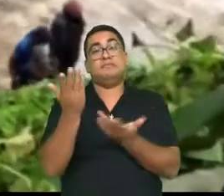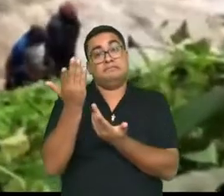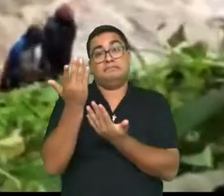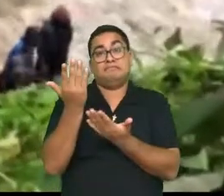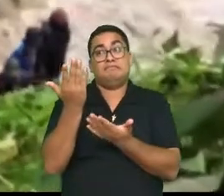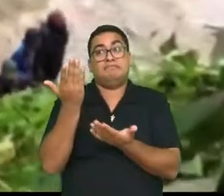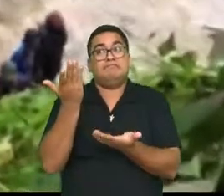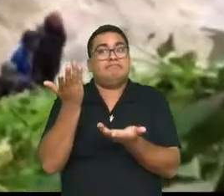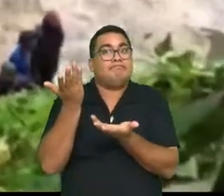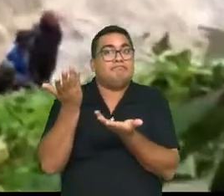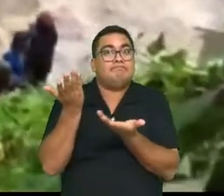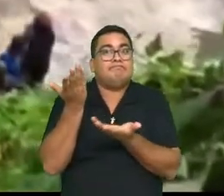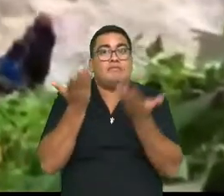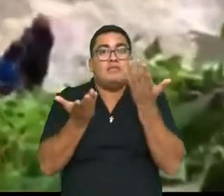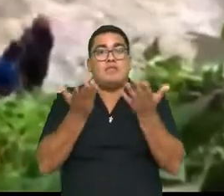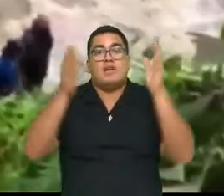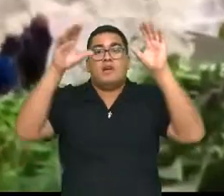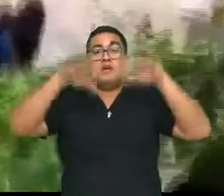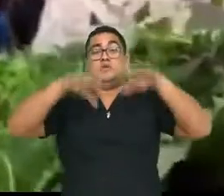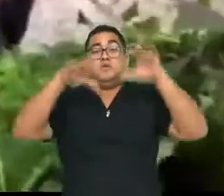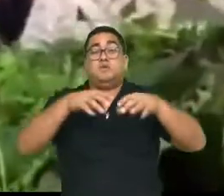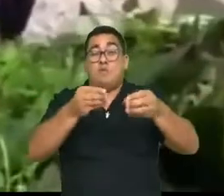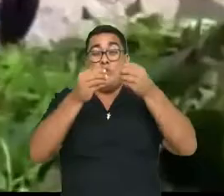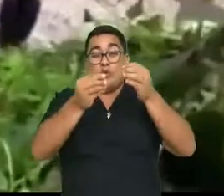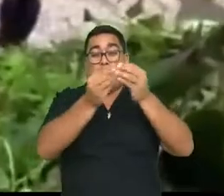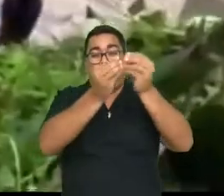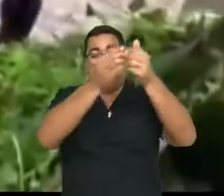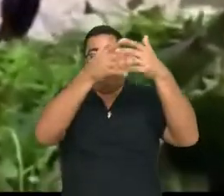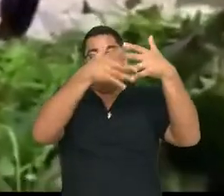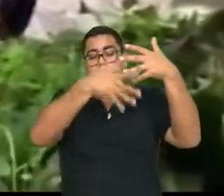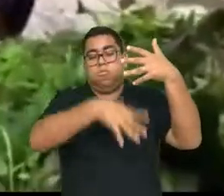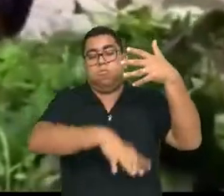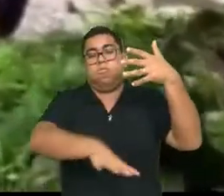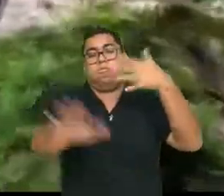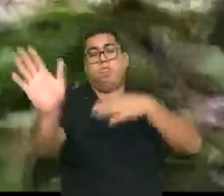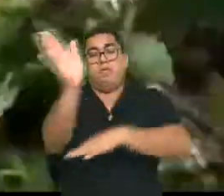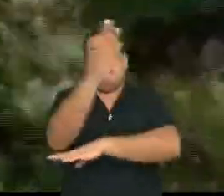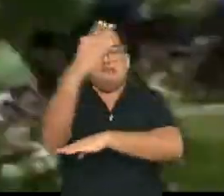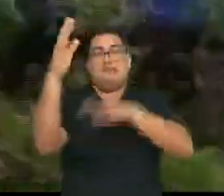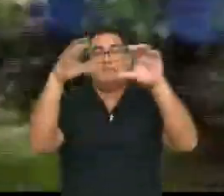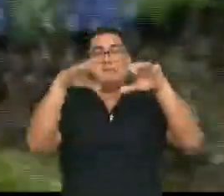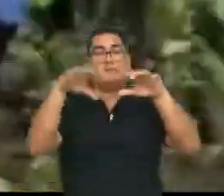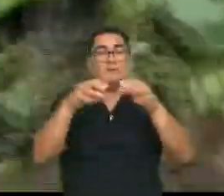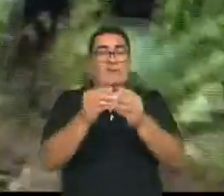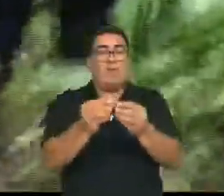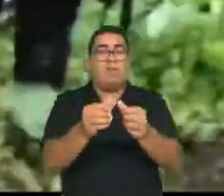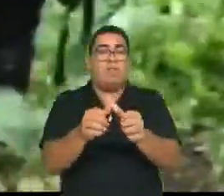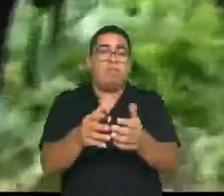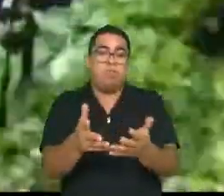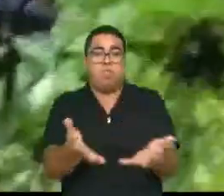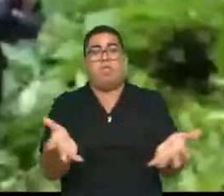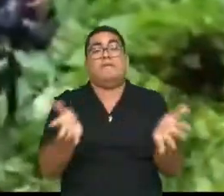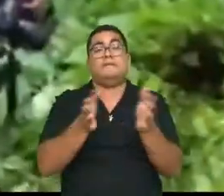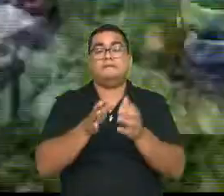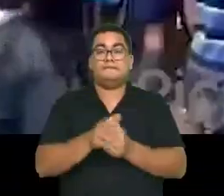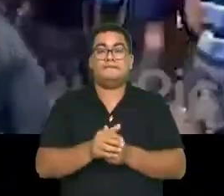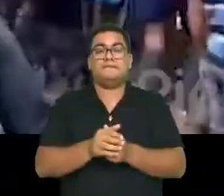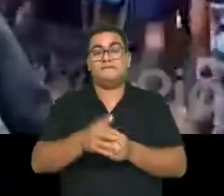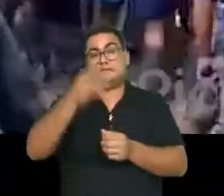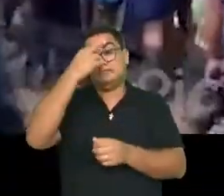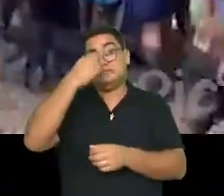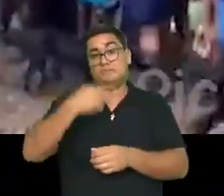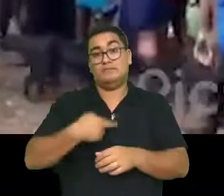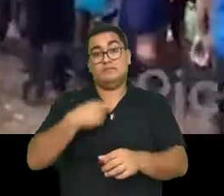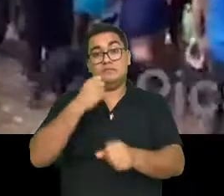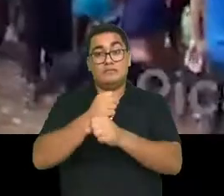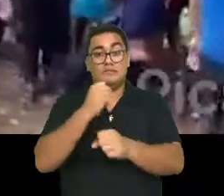las causas fueron el exceso de humedad, los fuertes vientos, la copiosa lluvia y la saturación de los suelos. Las autoridades